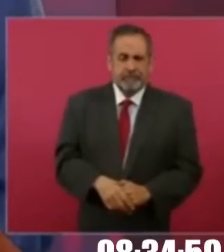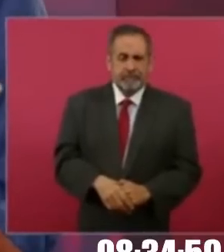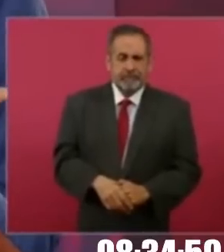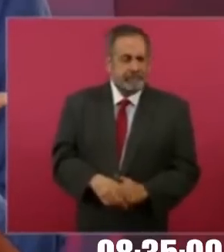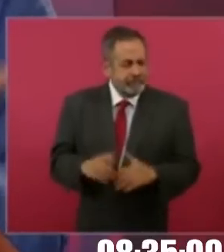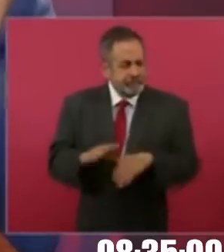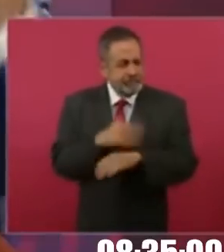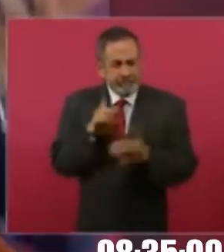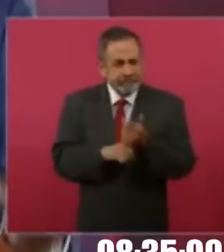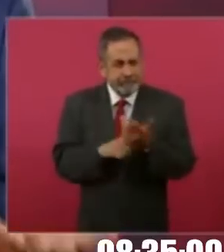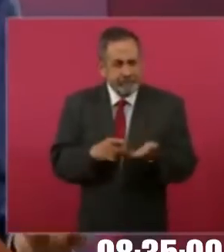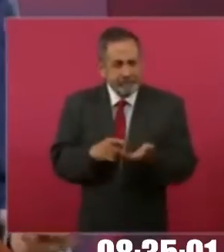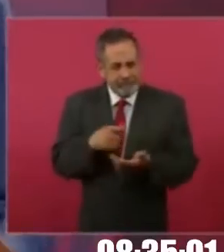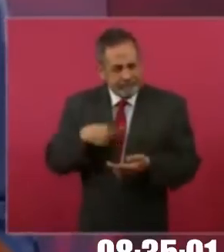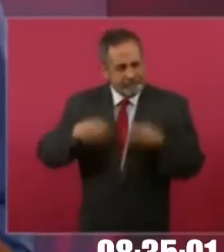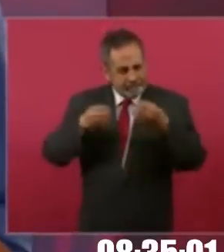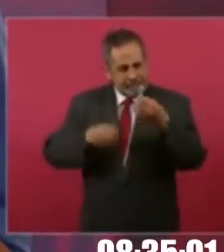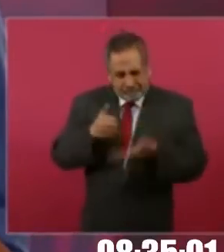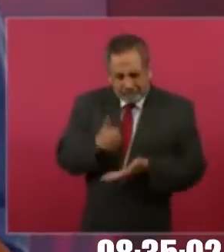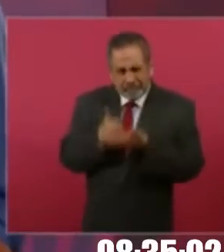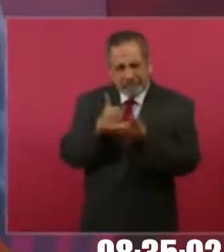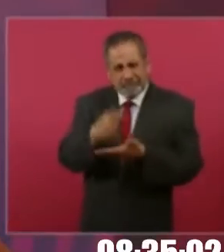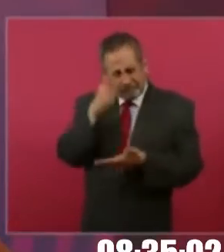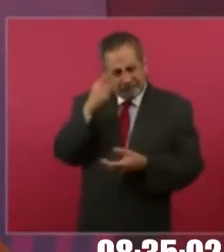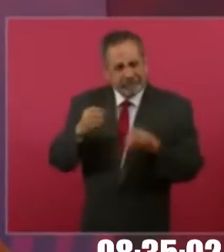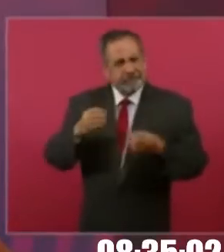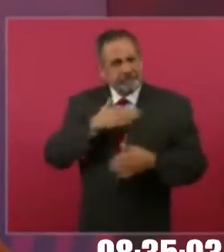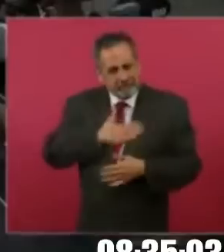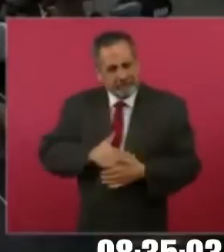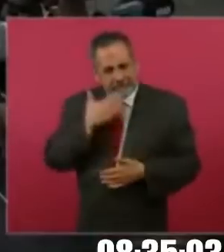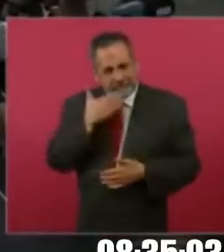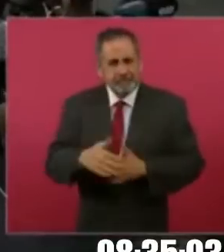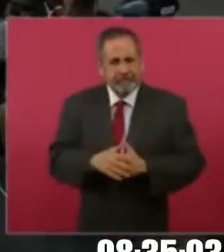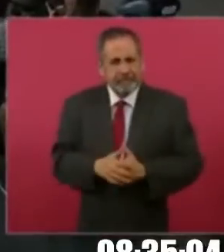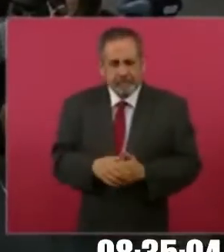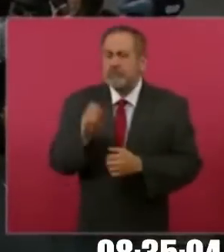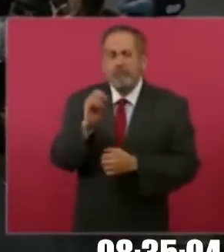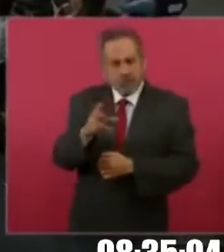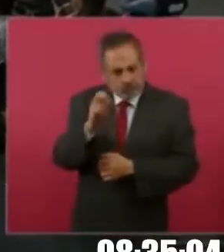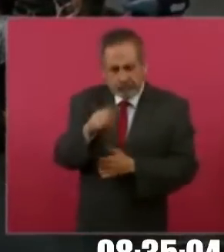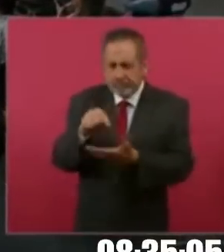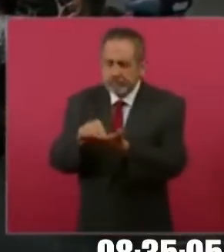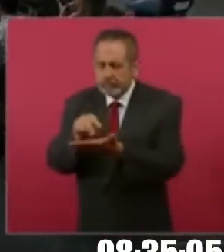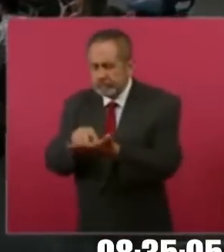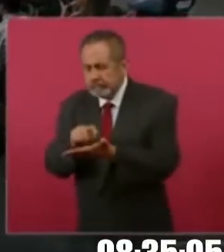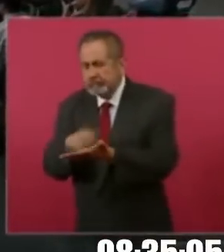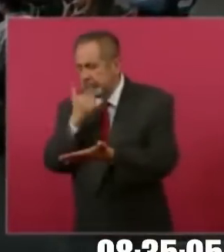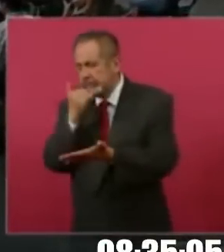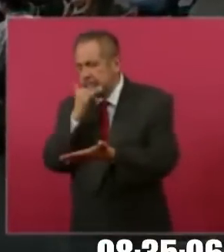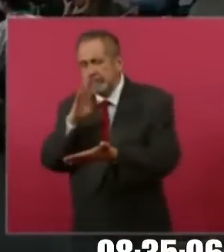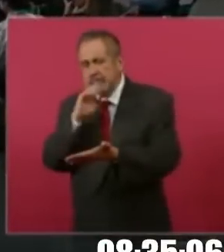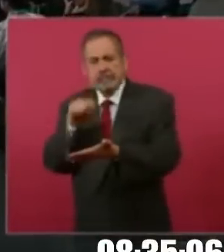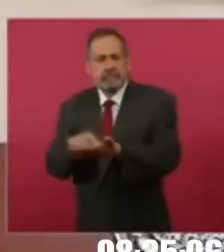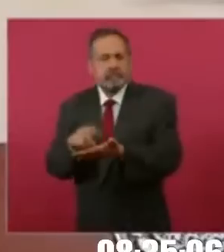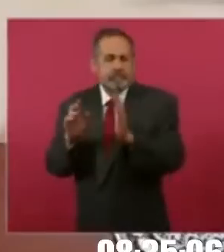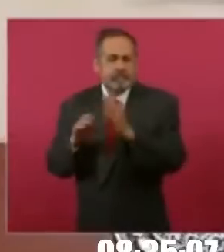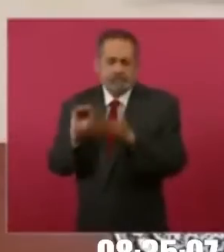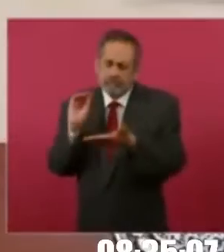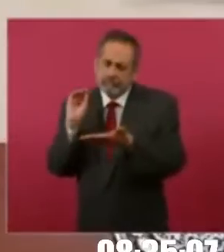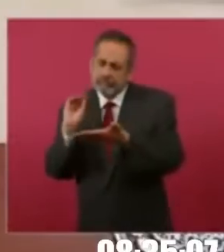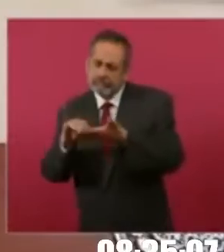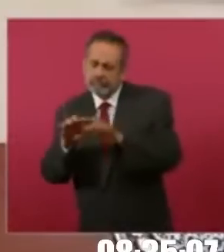o sea por qué no ayudan vamos a decir está mal la